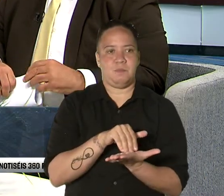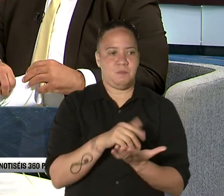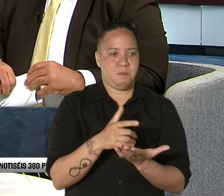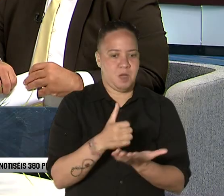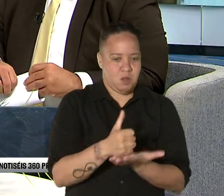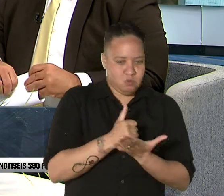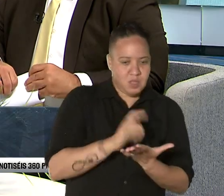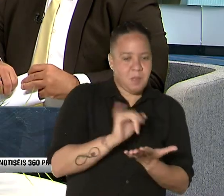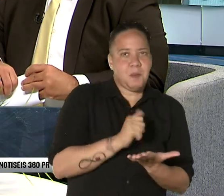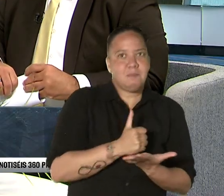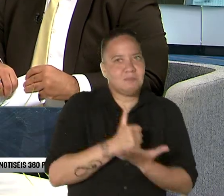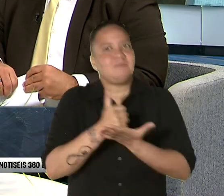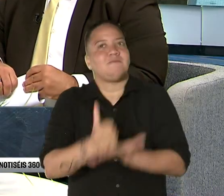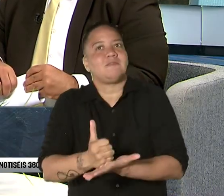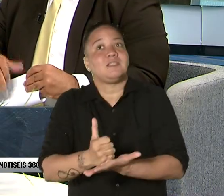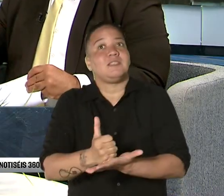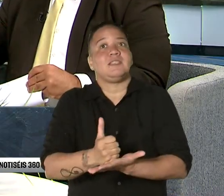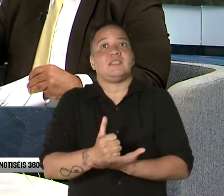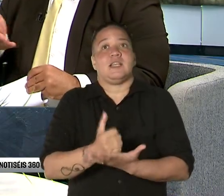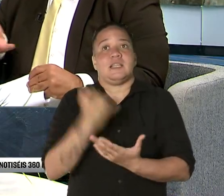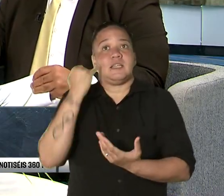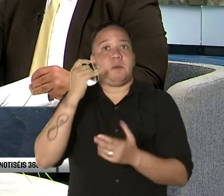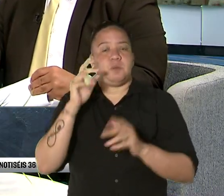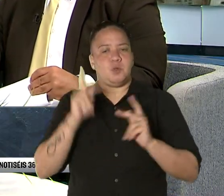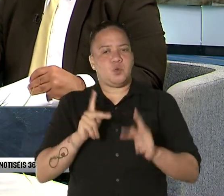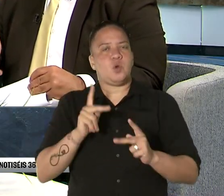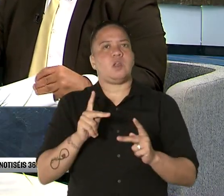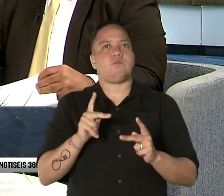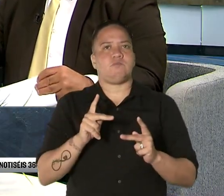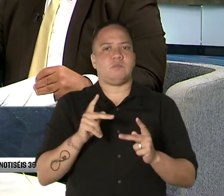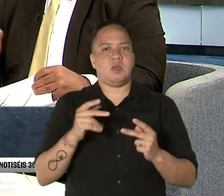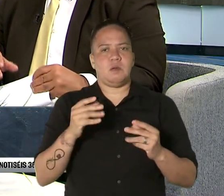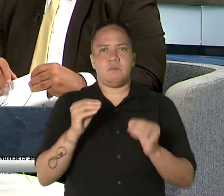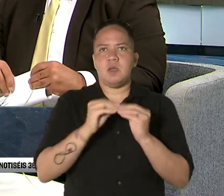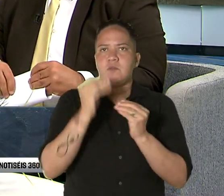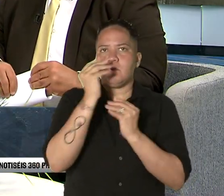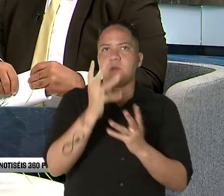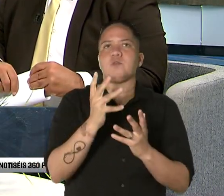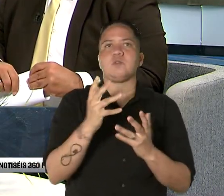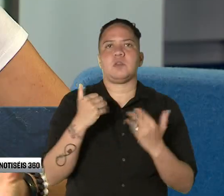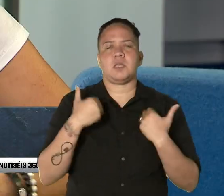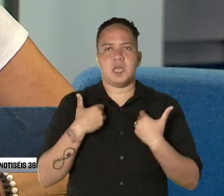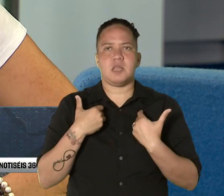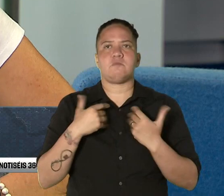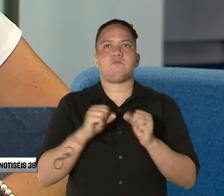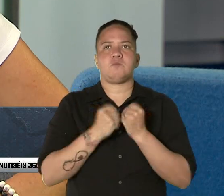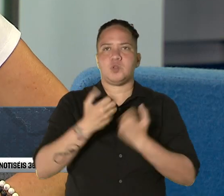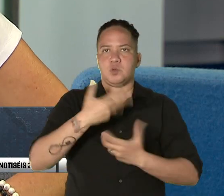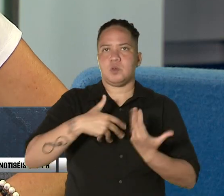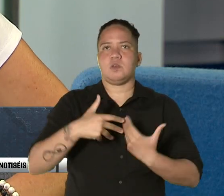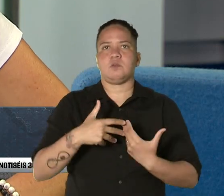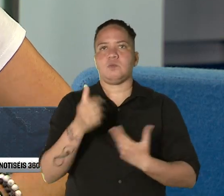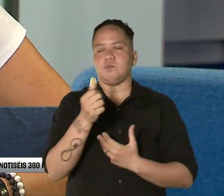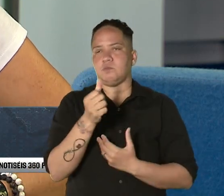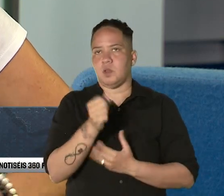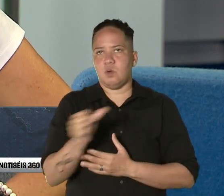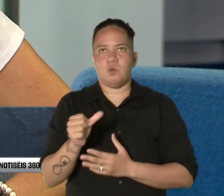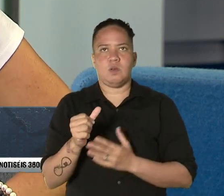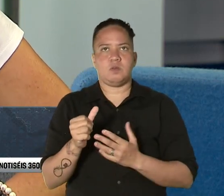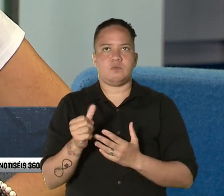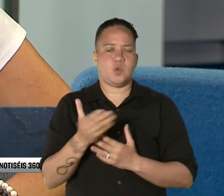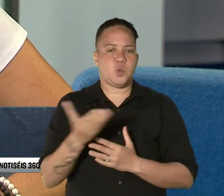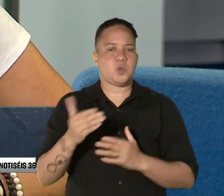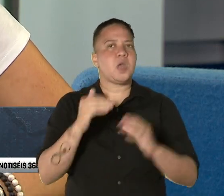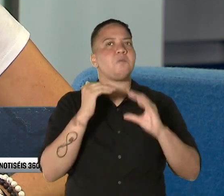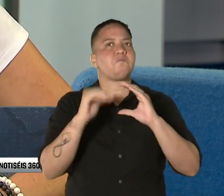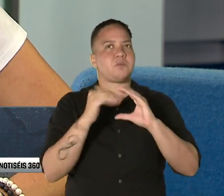y también pues si la gente quiere más información ustedes tienen las redes sociales correspondientes y las plataformas correcto y cualquier cosa nos pueden escribir un correo